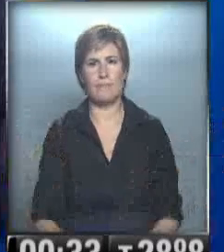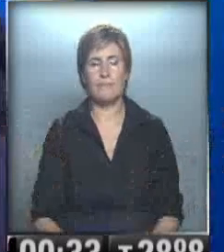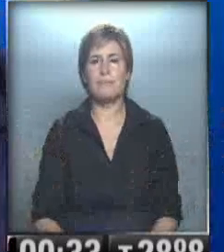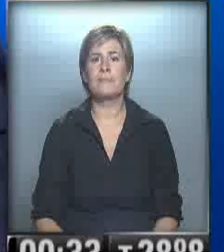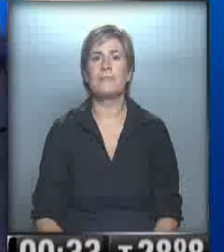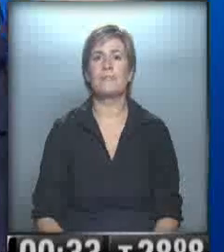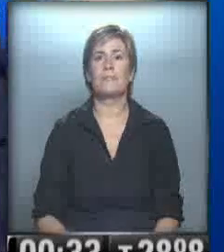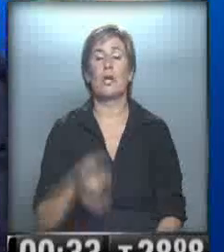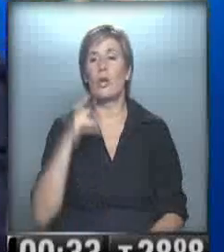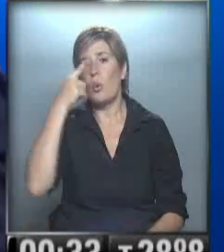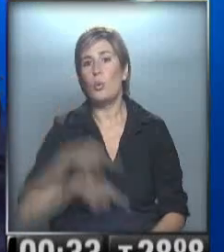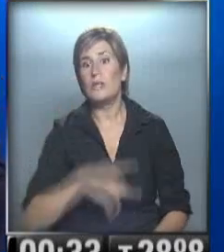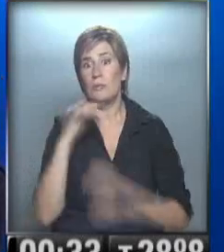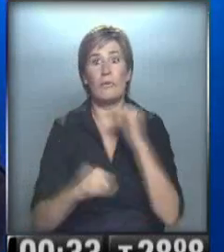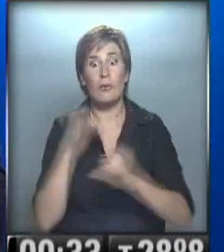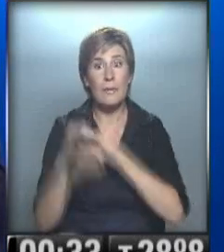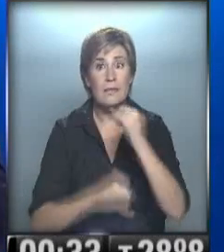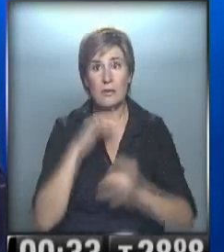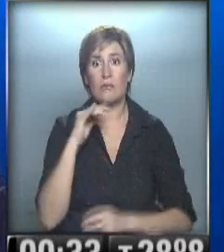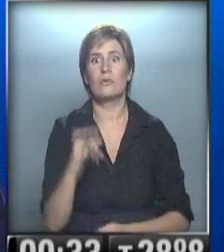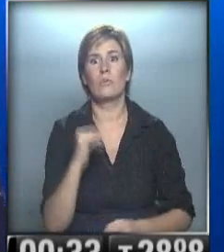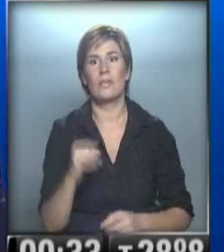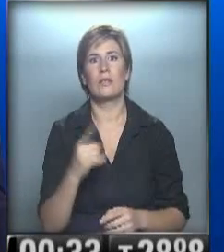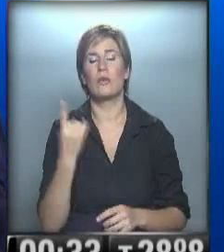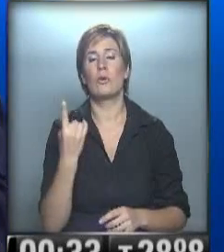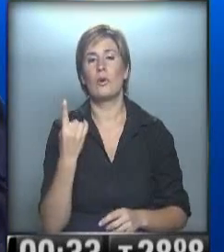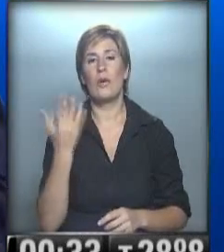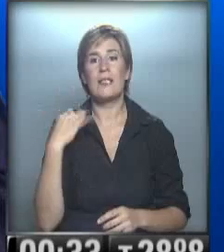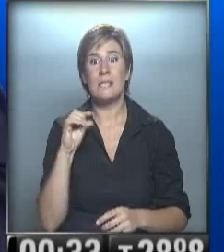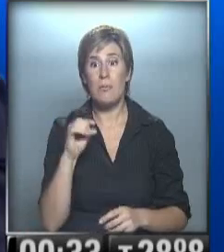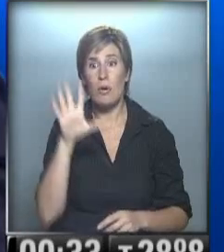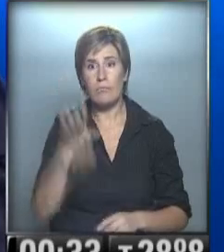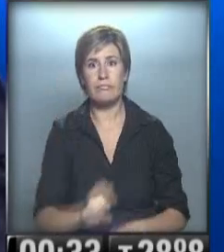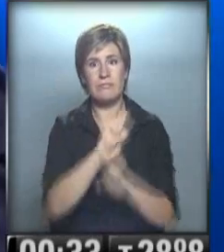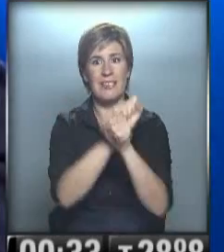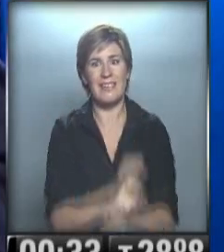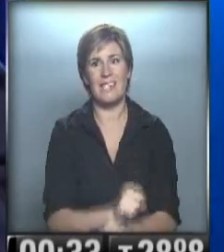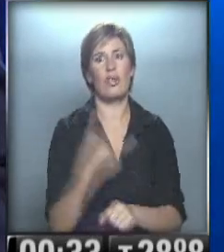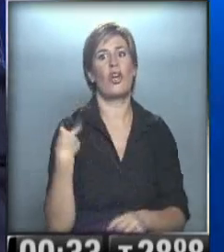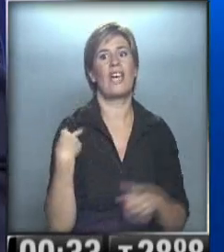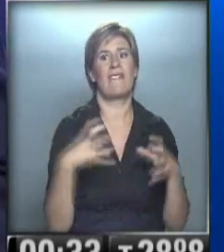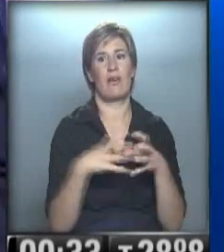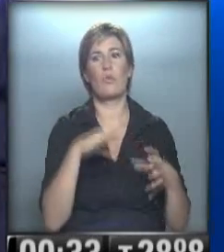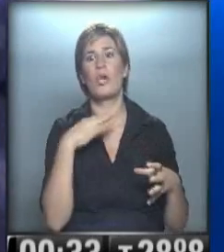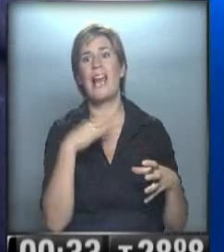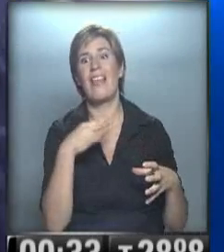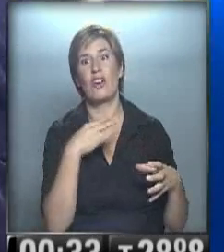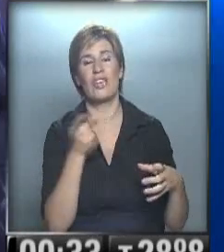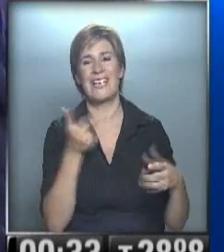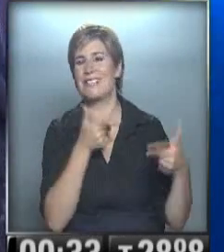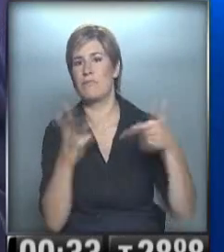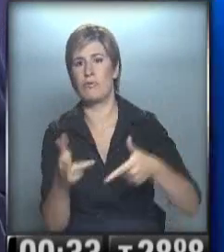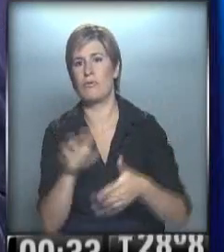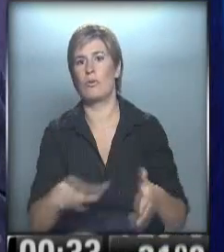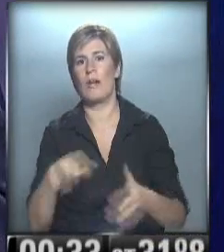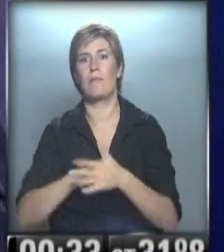Y una información de último momento nos dice que hace instantes fue detenido el jefe de esta banda que quiso asaltar el camión blindado. Es momento de